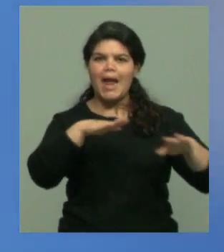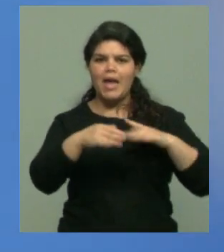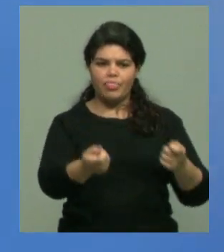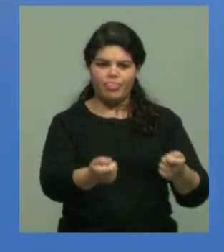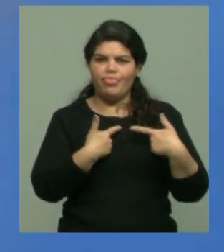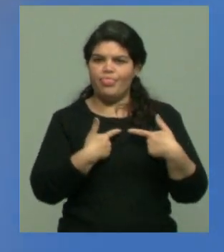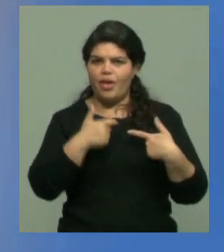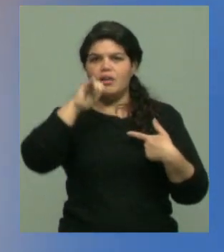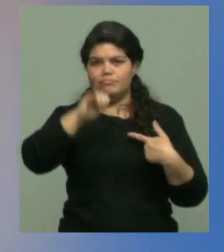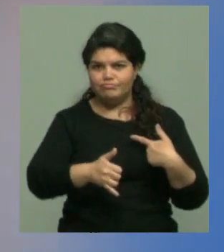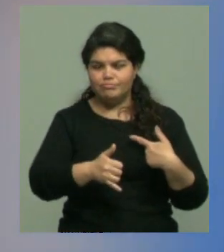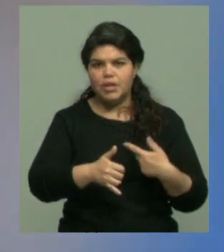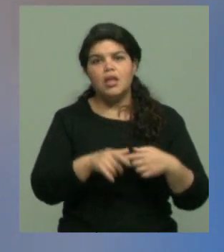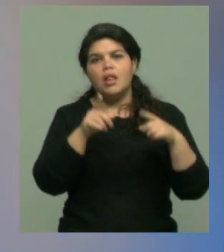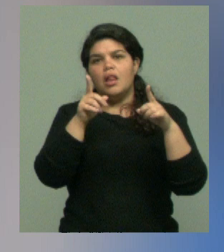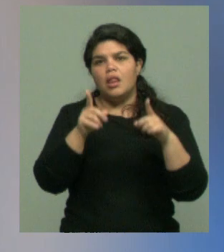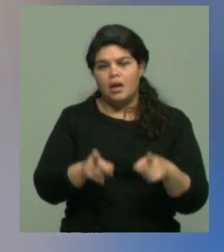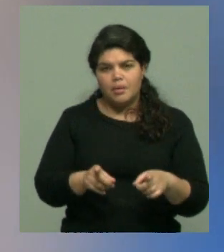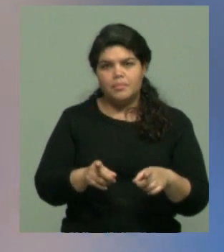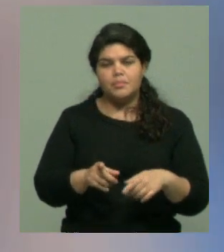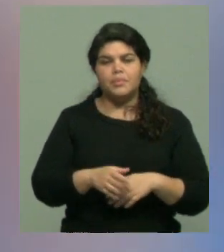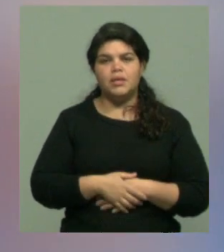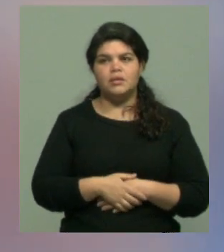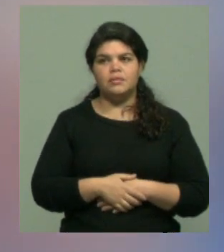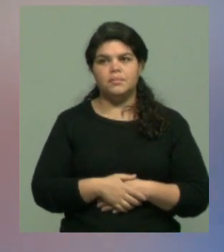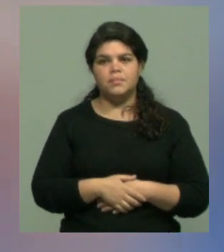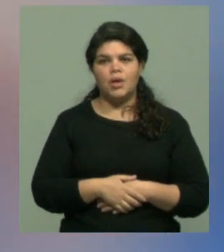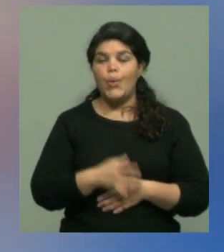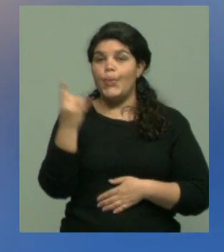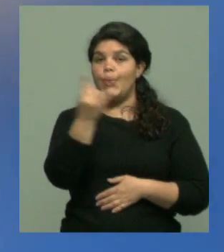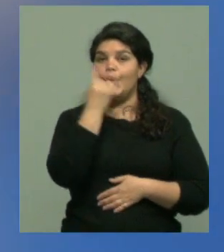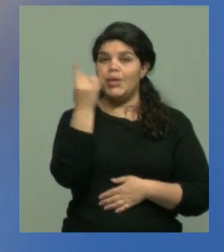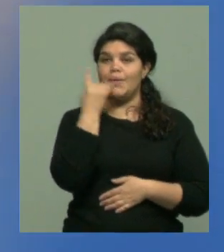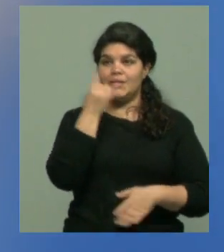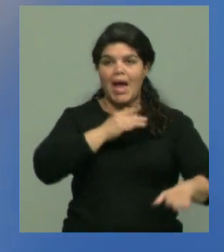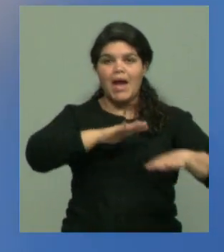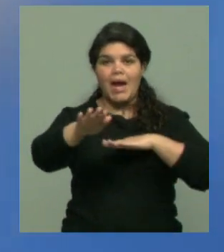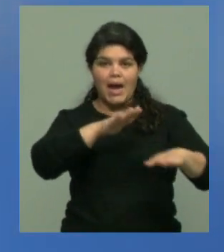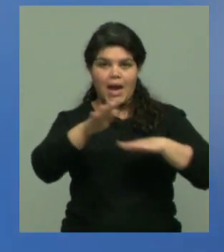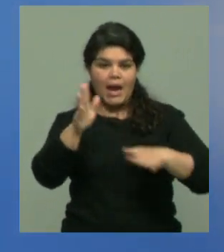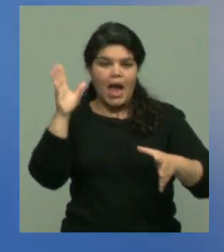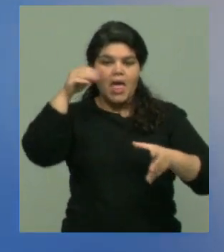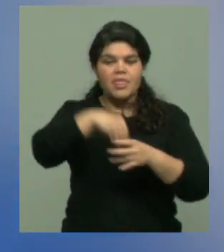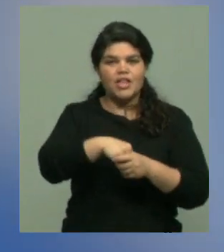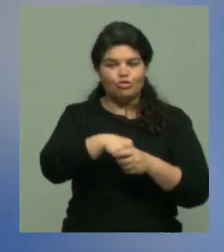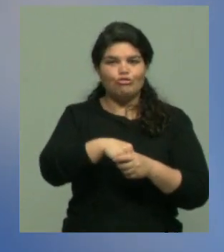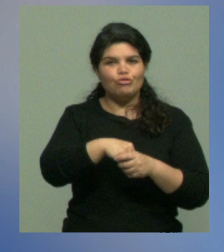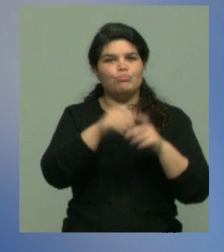Aparte, hay una cuestión que me parece que está bueno resaltar, en la universidad, el karate que hacemos en la universidad es totalmente